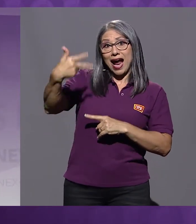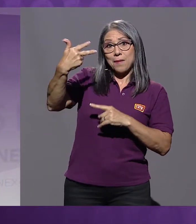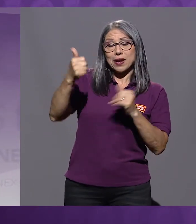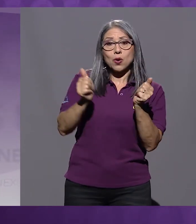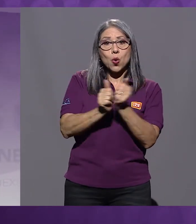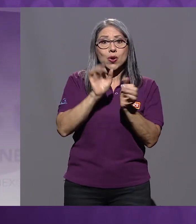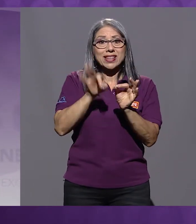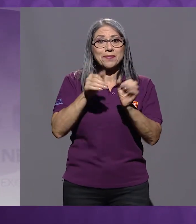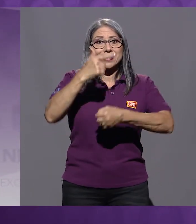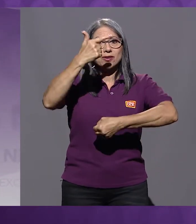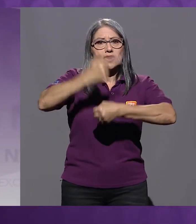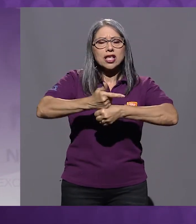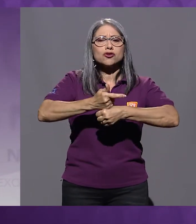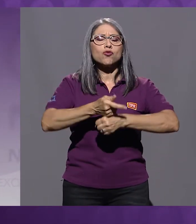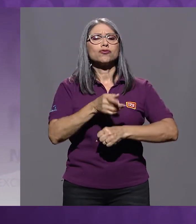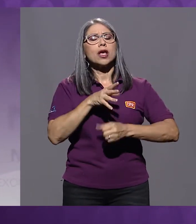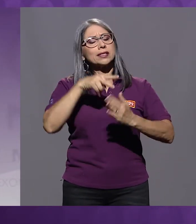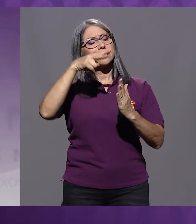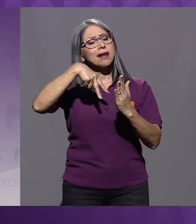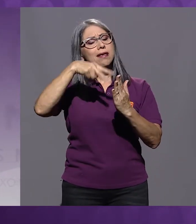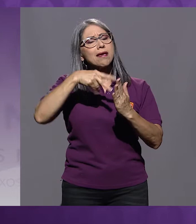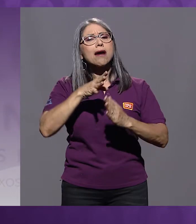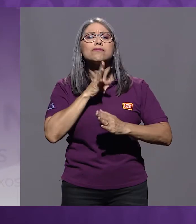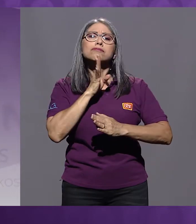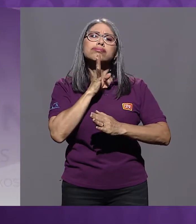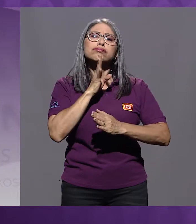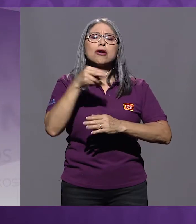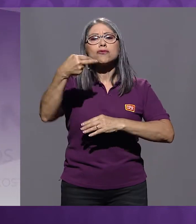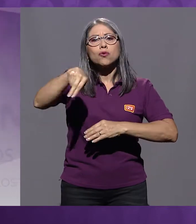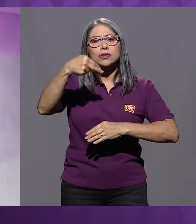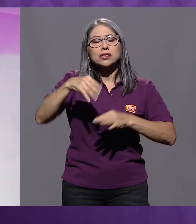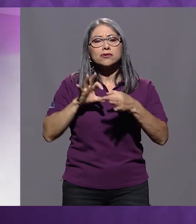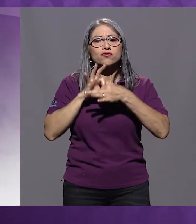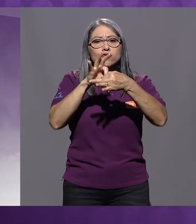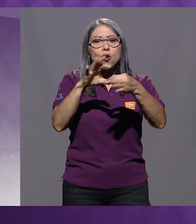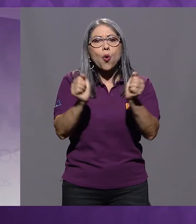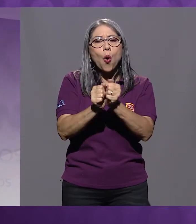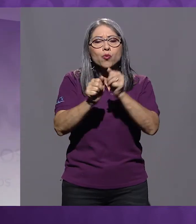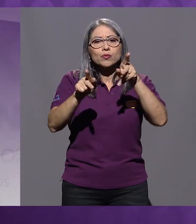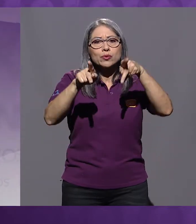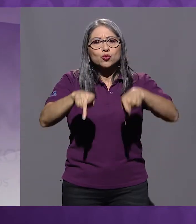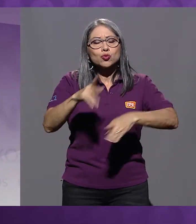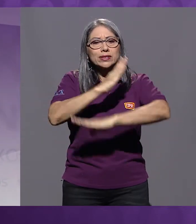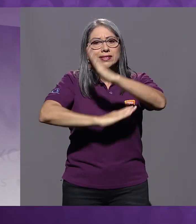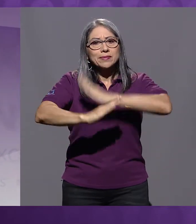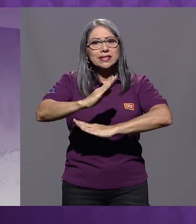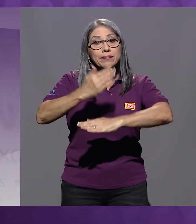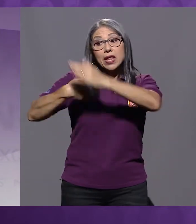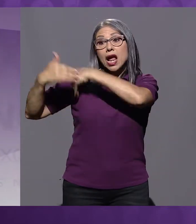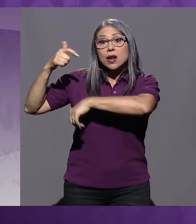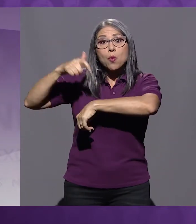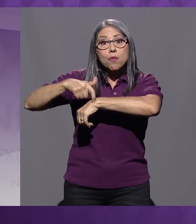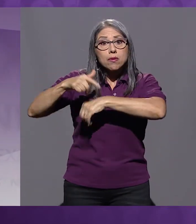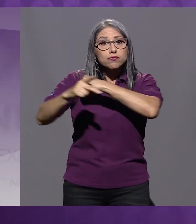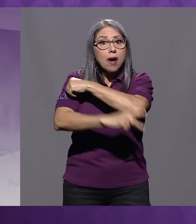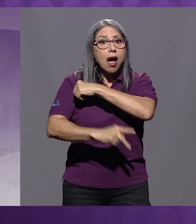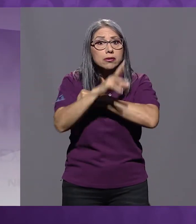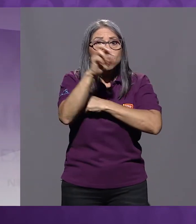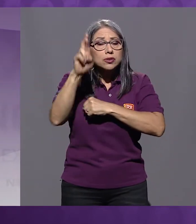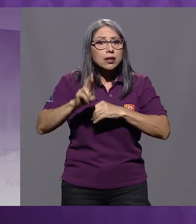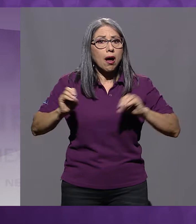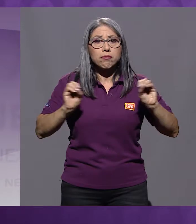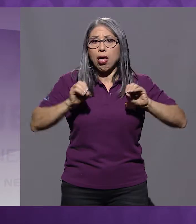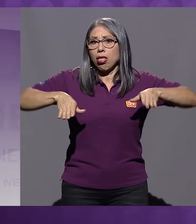con interpretación lesco, noticias relacionadas a las personas con discapacidad. En ese entonces, el país carecía de